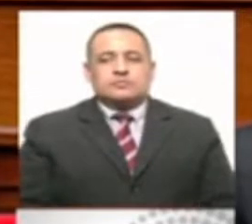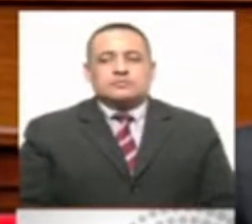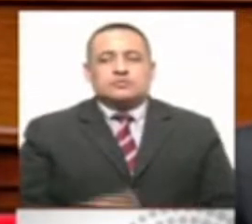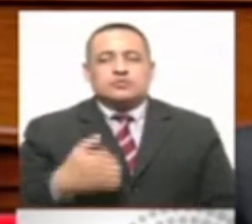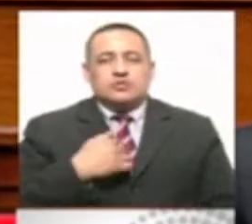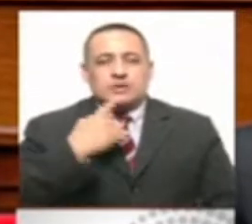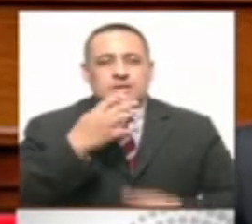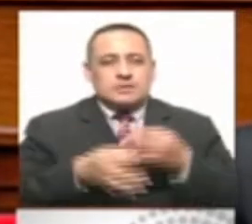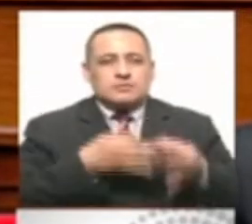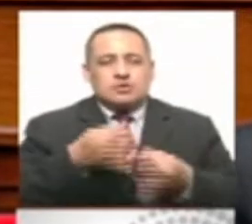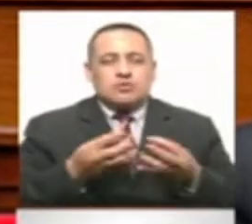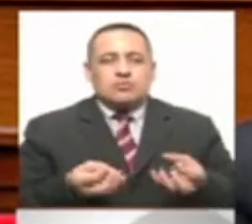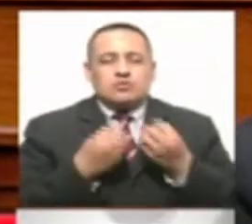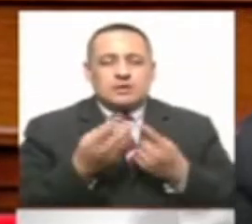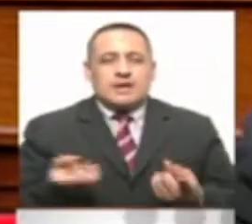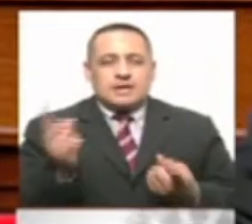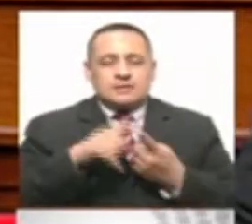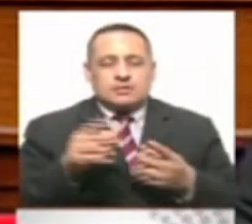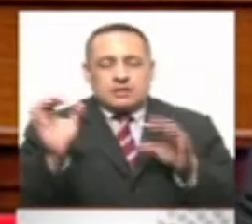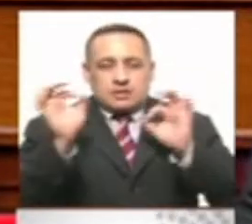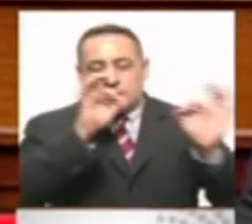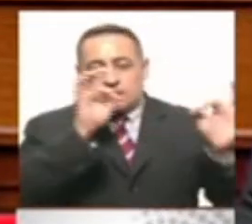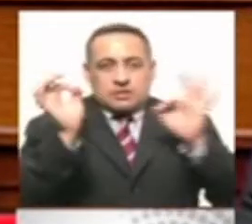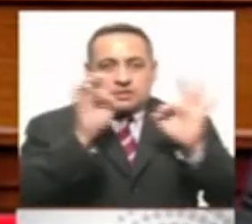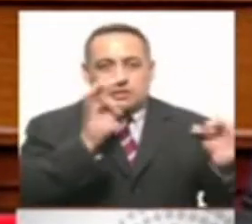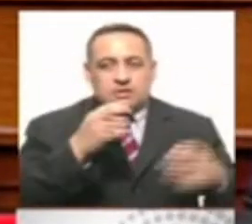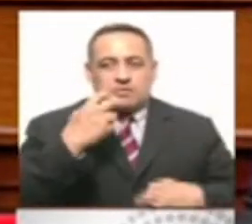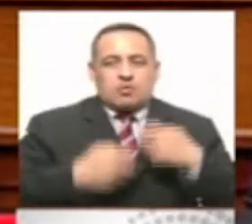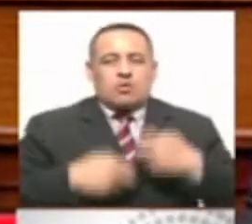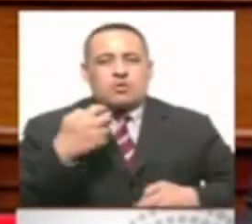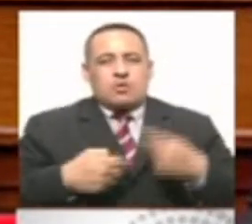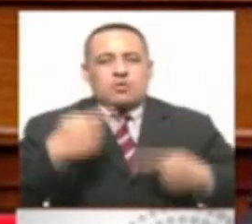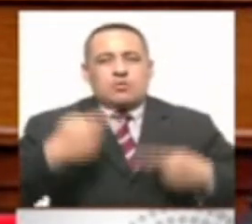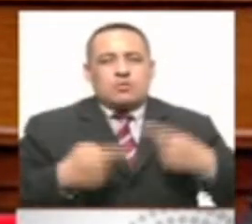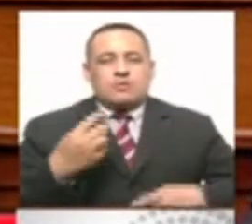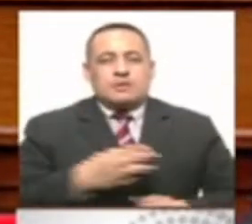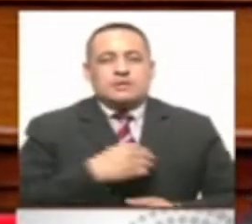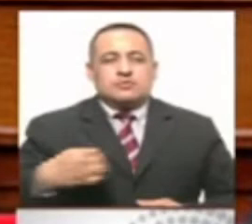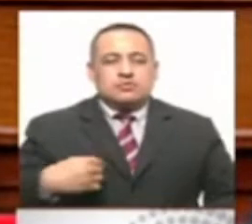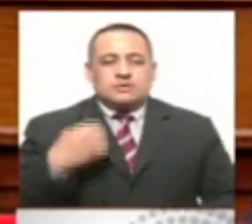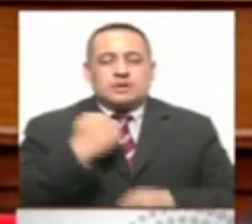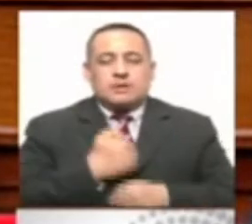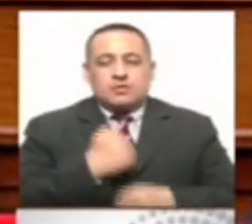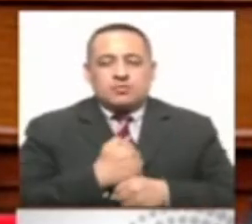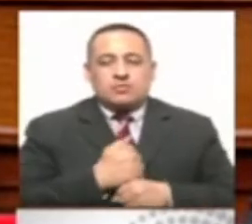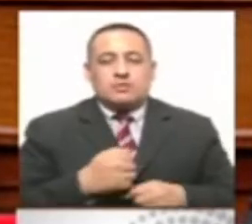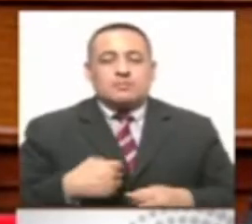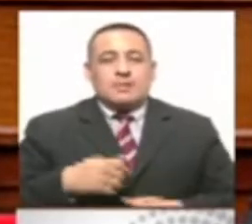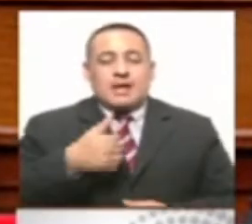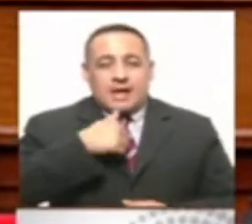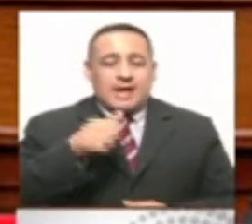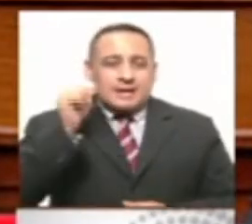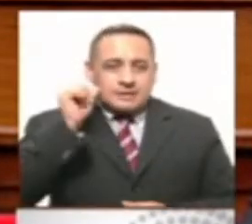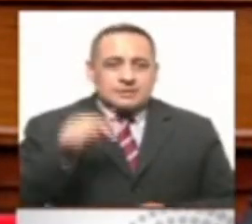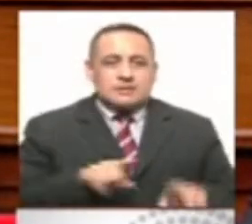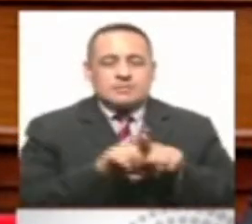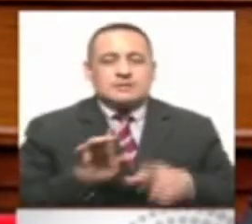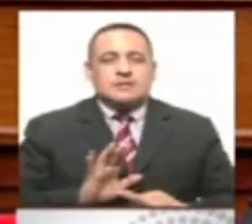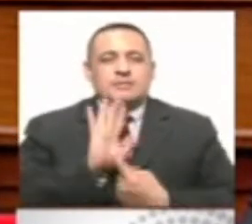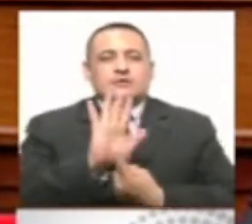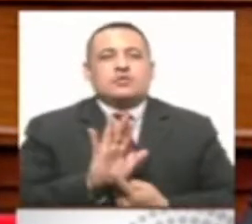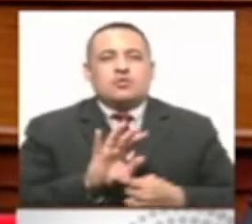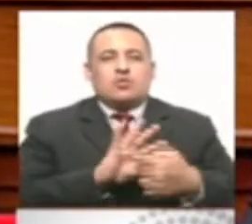Digo esto porque mientras estamos distraídos discutiendo sobre el ministro de Trabajo, el día de ayer se han